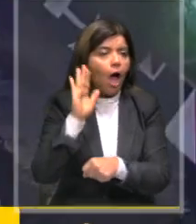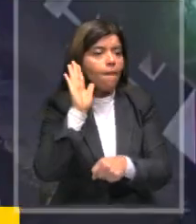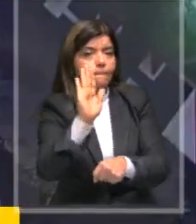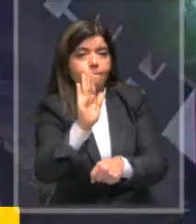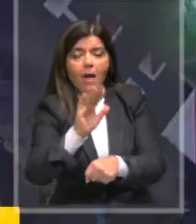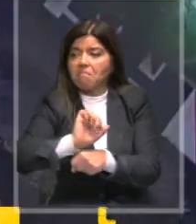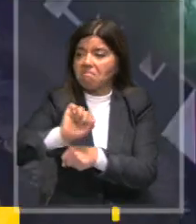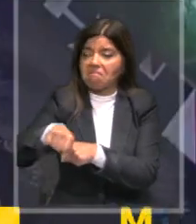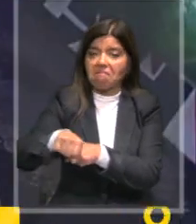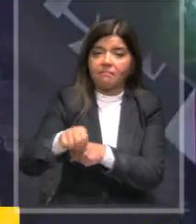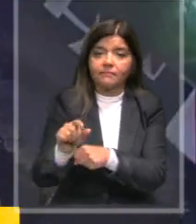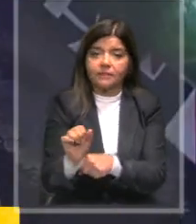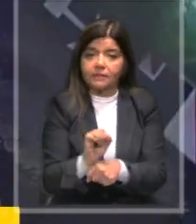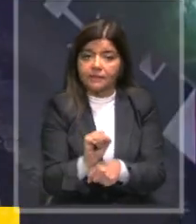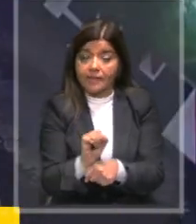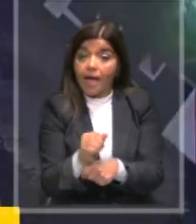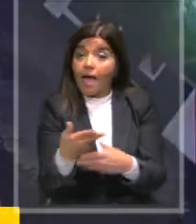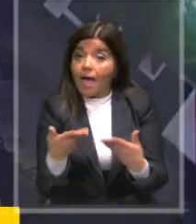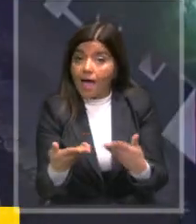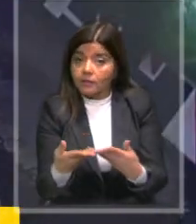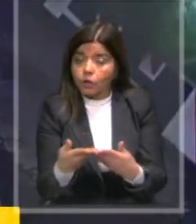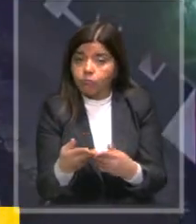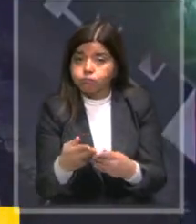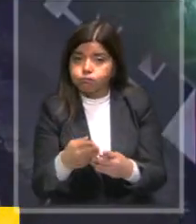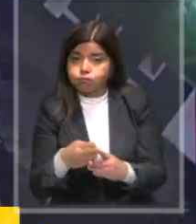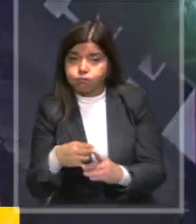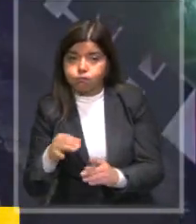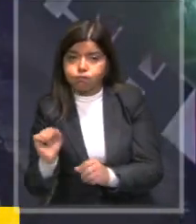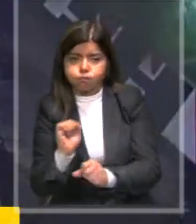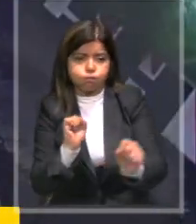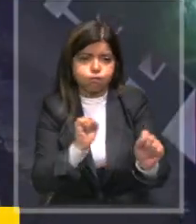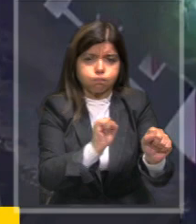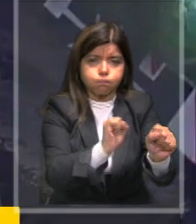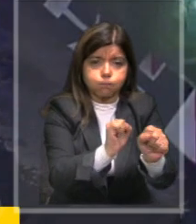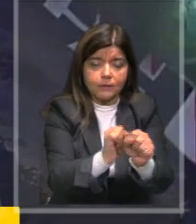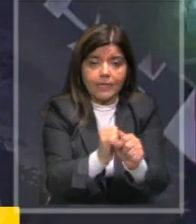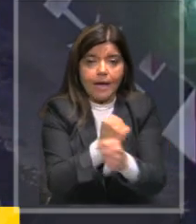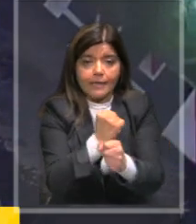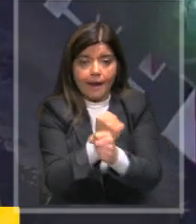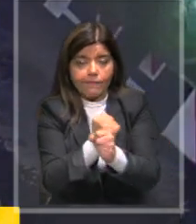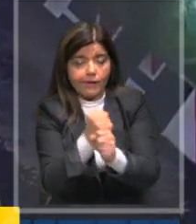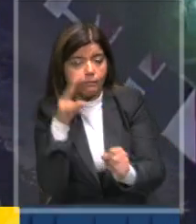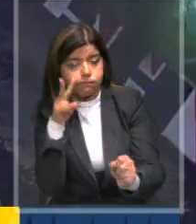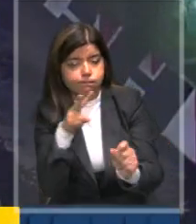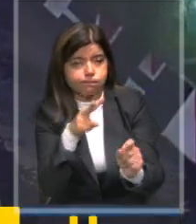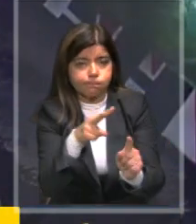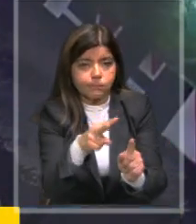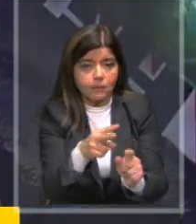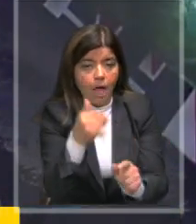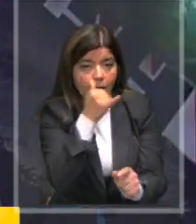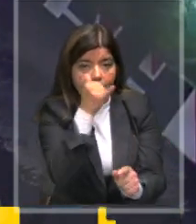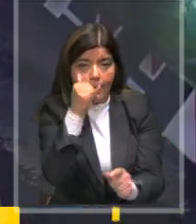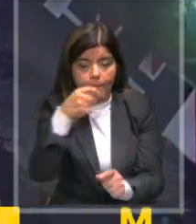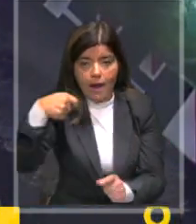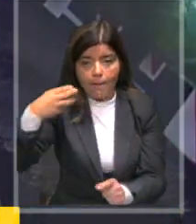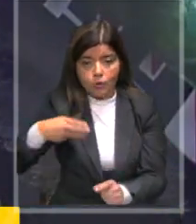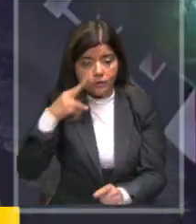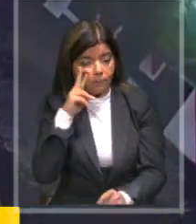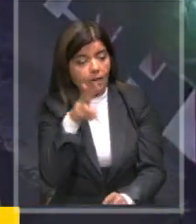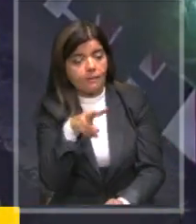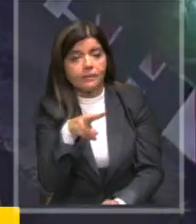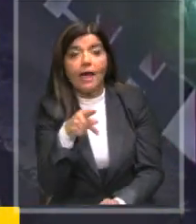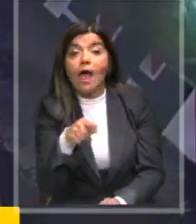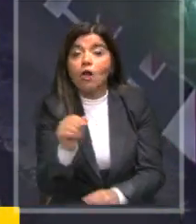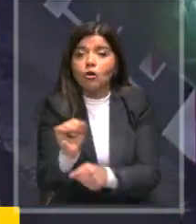control vehicular, y se produce esta persecución policial que estamos revisando a través de las cámaras de seguridad municipales. Es por ello que